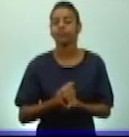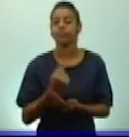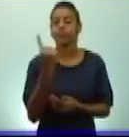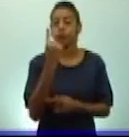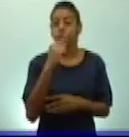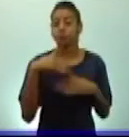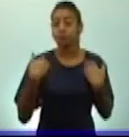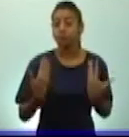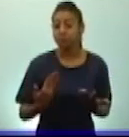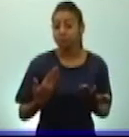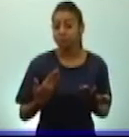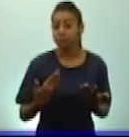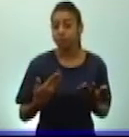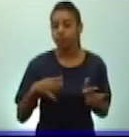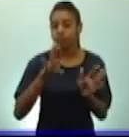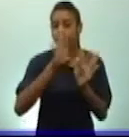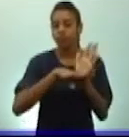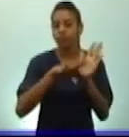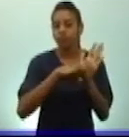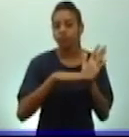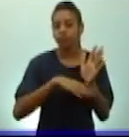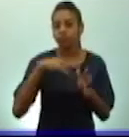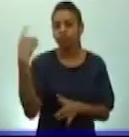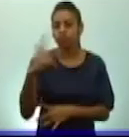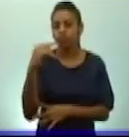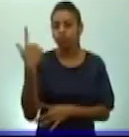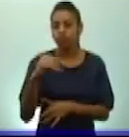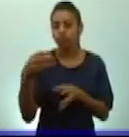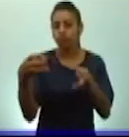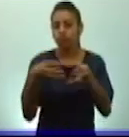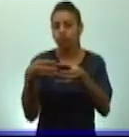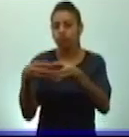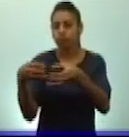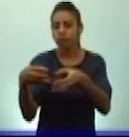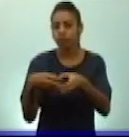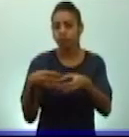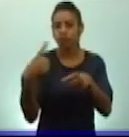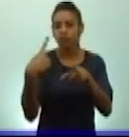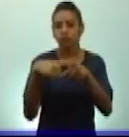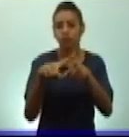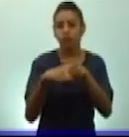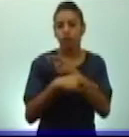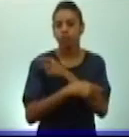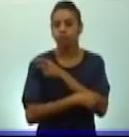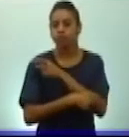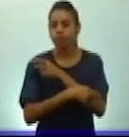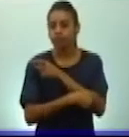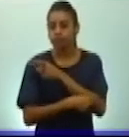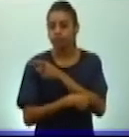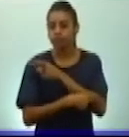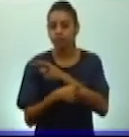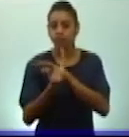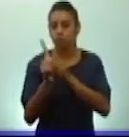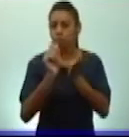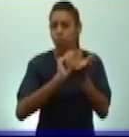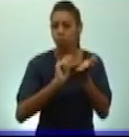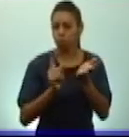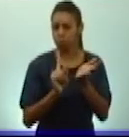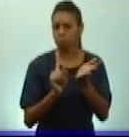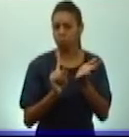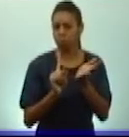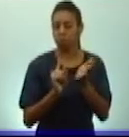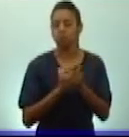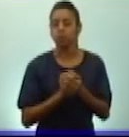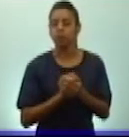de reforma agraria eliminaba los latifundios nativos y extranjeros. Esto no es necesario que ustedes lo copien, porque